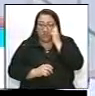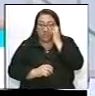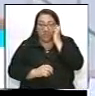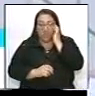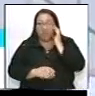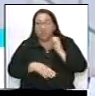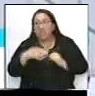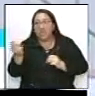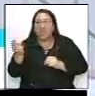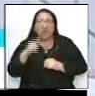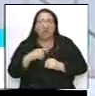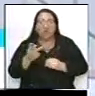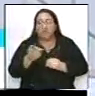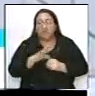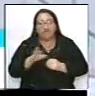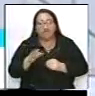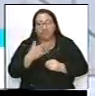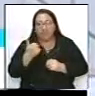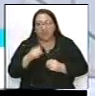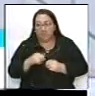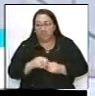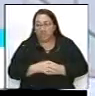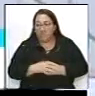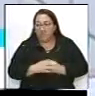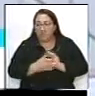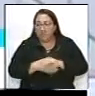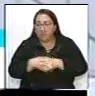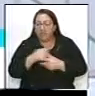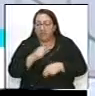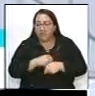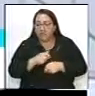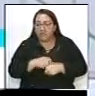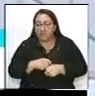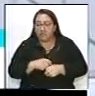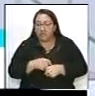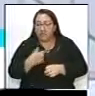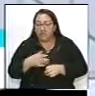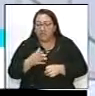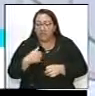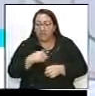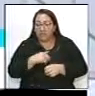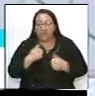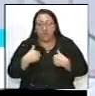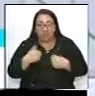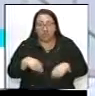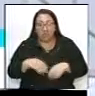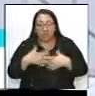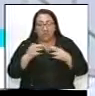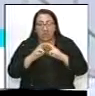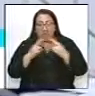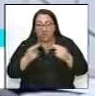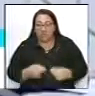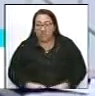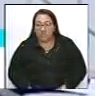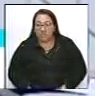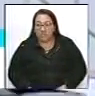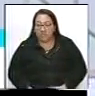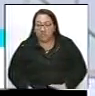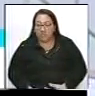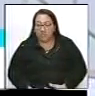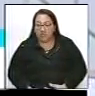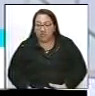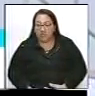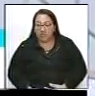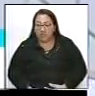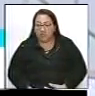sabe Dios hasta cuándo quedar. Entonces, tenemos que aprovechar bien el tiempo que tenemos para poder reunirnos. En ese sentido, Presidenta,